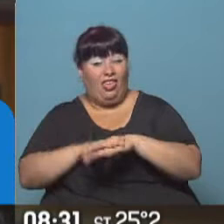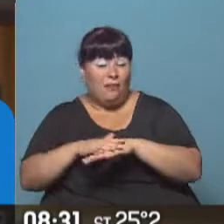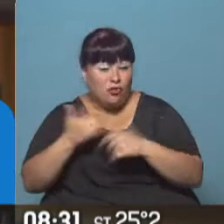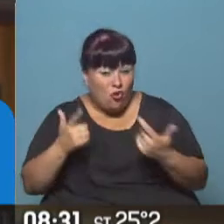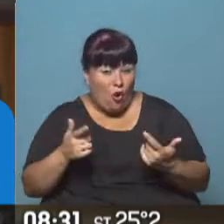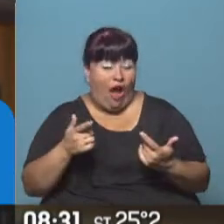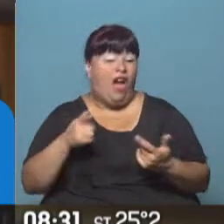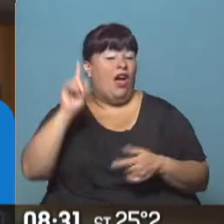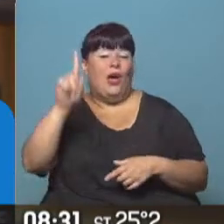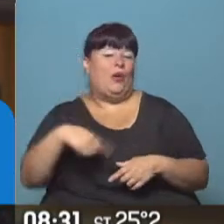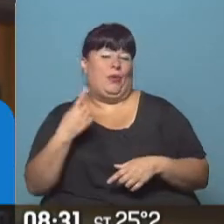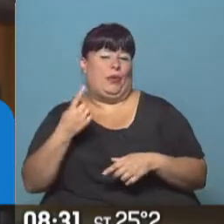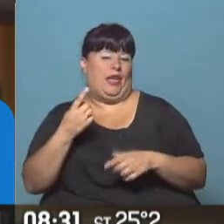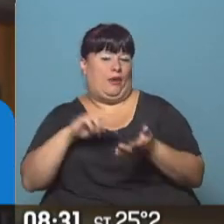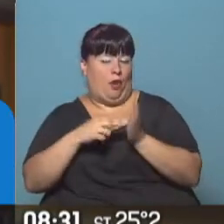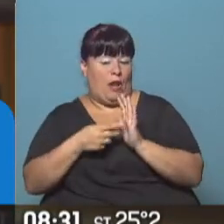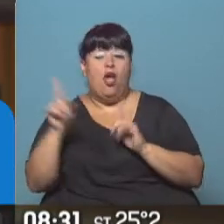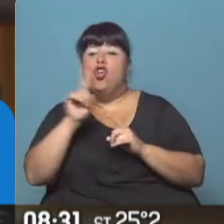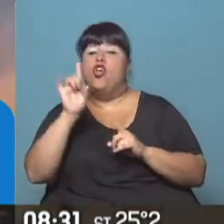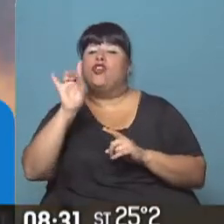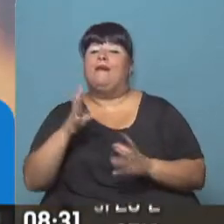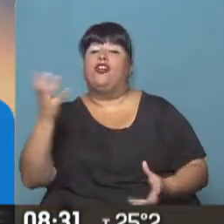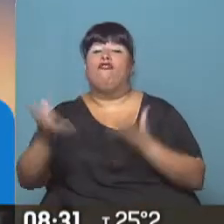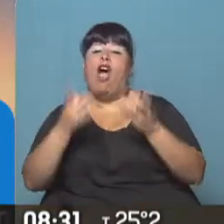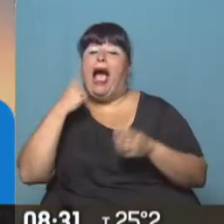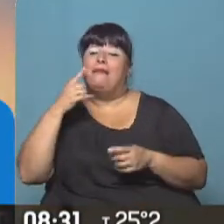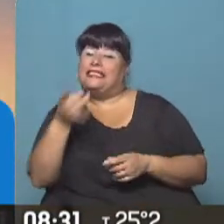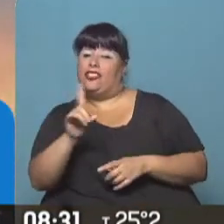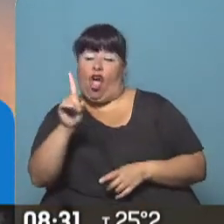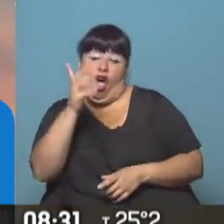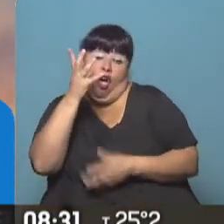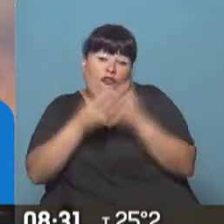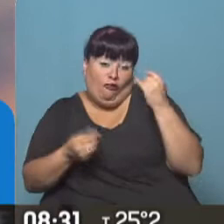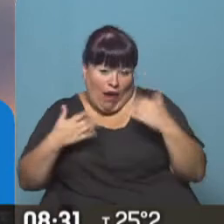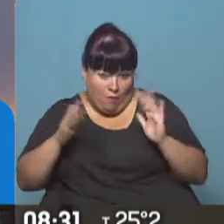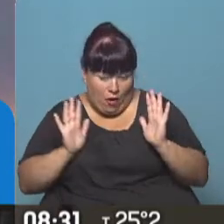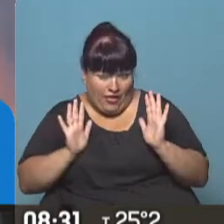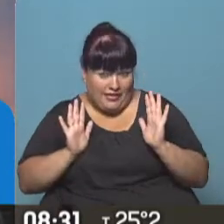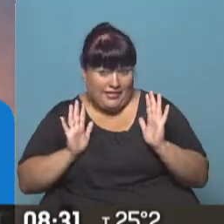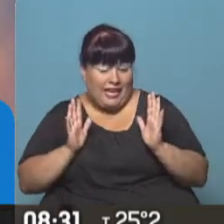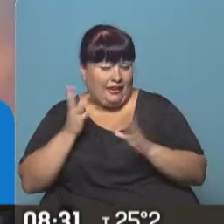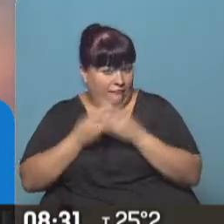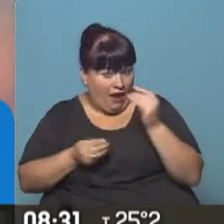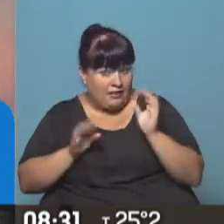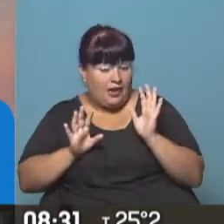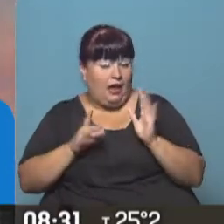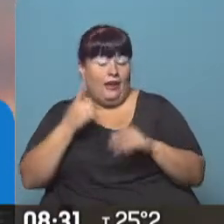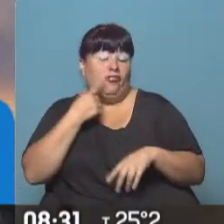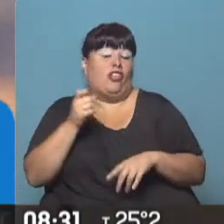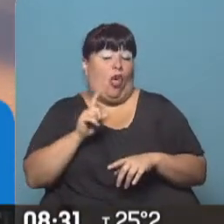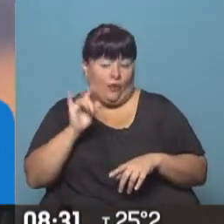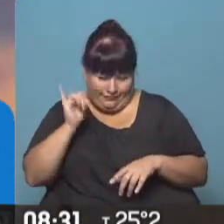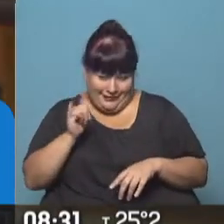bueno se convierten en una causa no hablamos del incendio intencional estamos hablando de el incendio por accidente por descuido